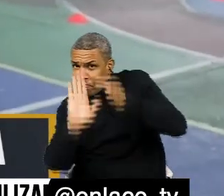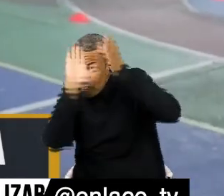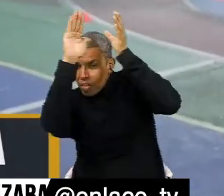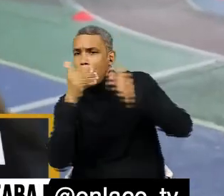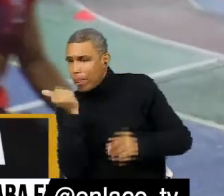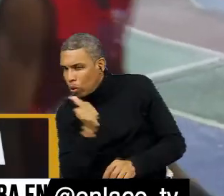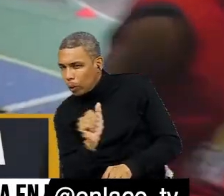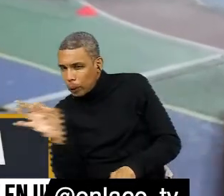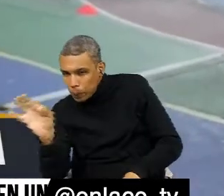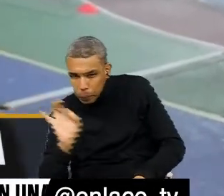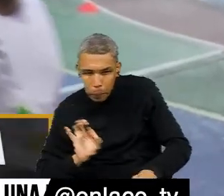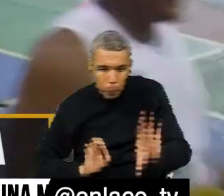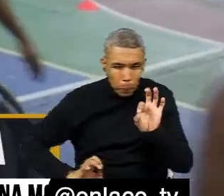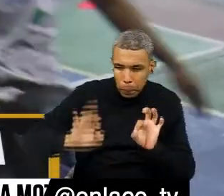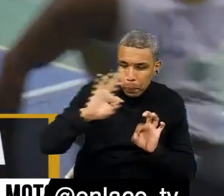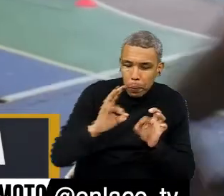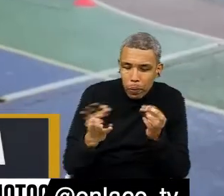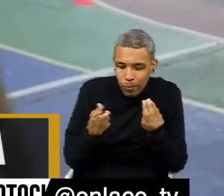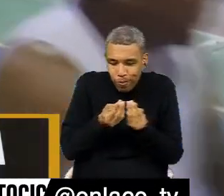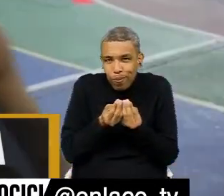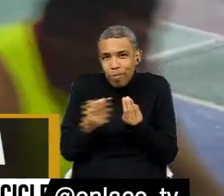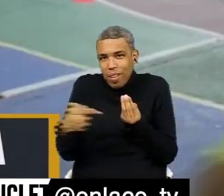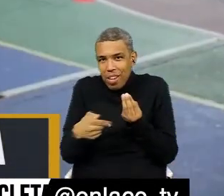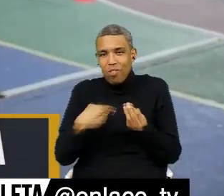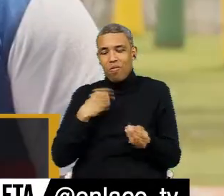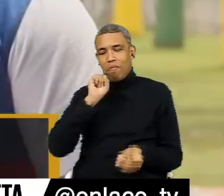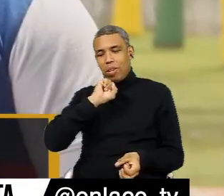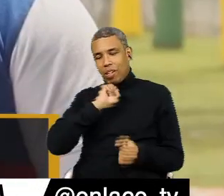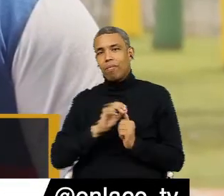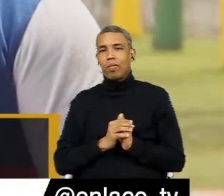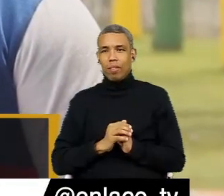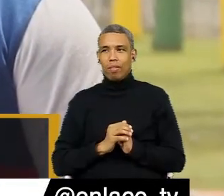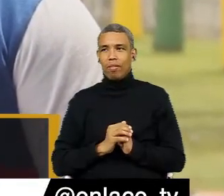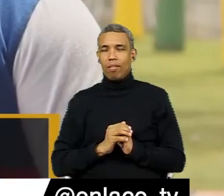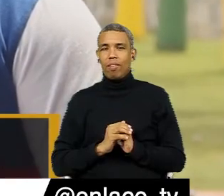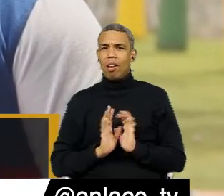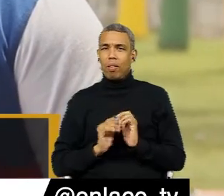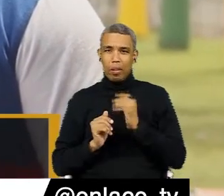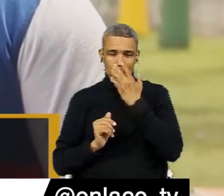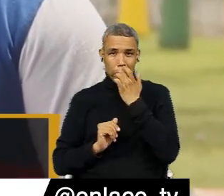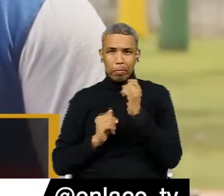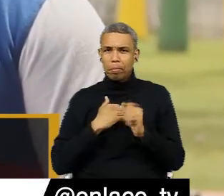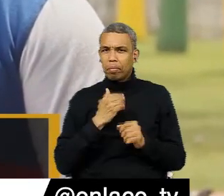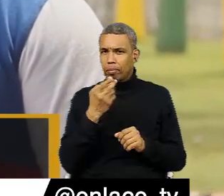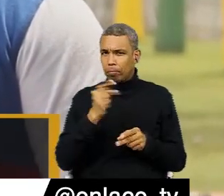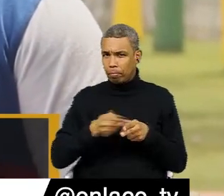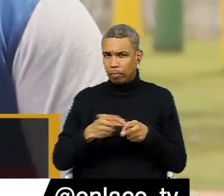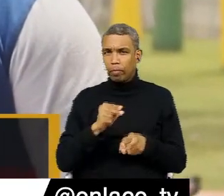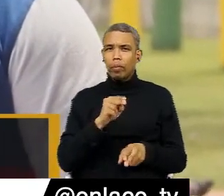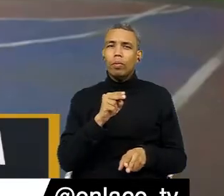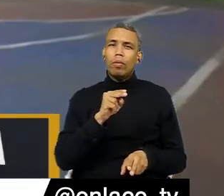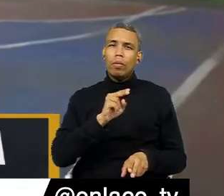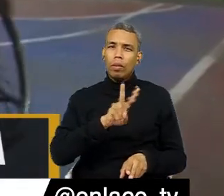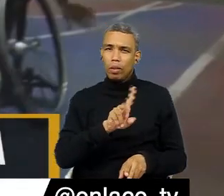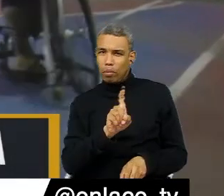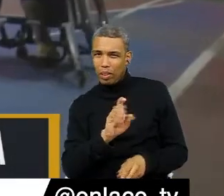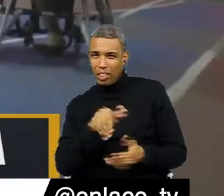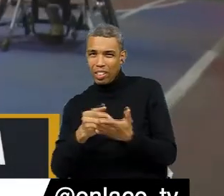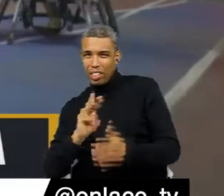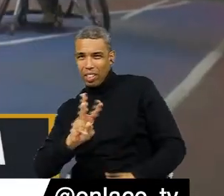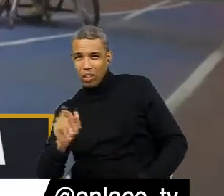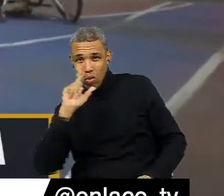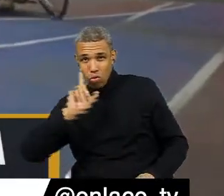nivel nacional. Vamos para el primer torneo nacional interclubes de baloncesto sobre silla de ruedas del 26 al 31 de julio en la ciudad de Bogotá. La cita es